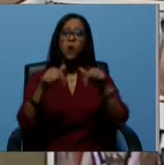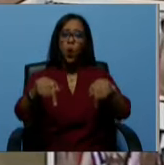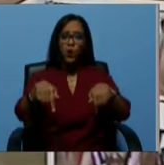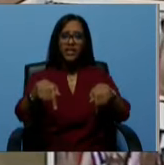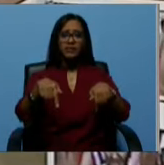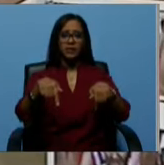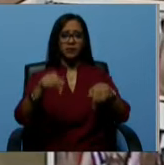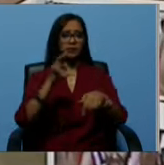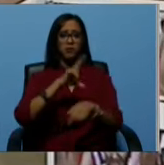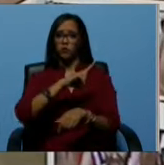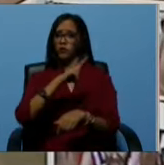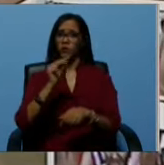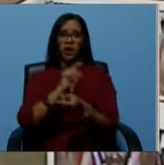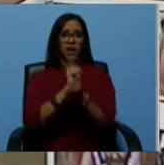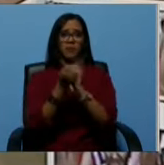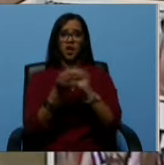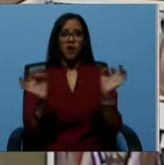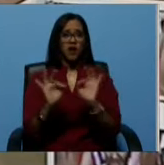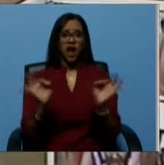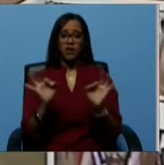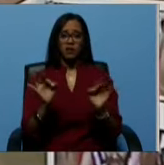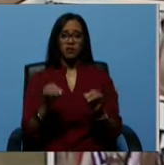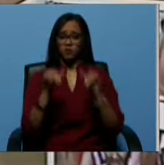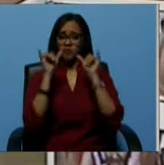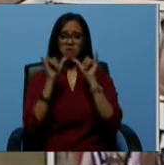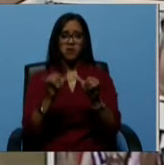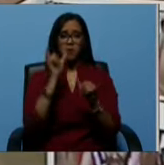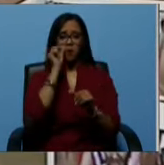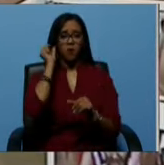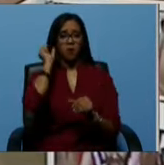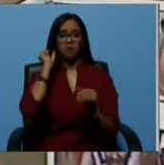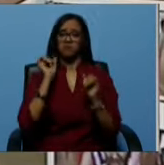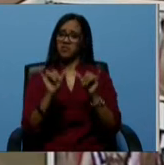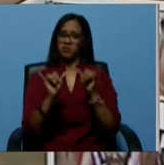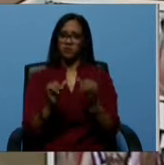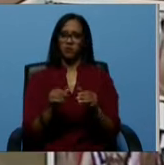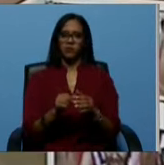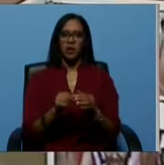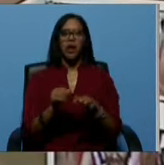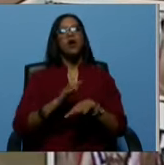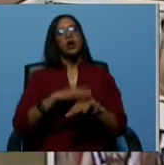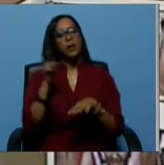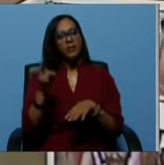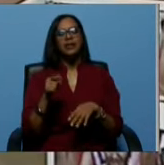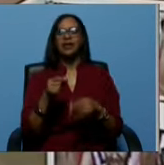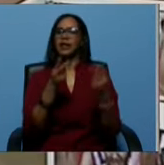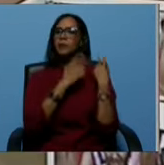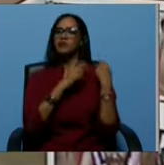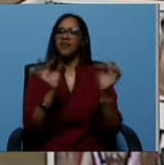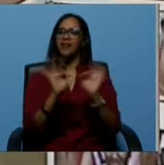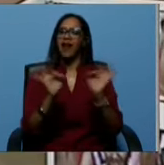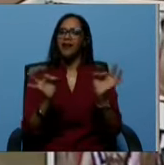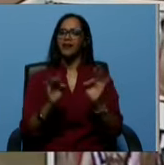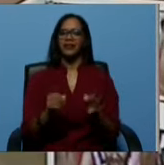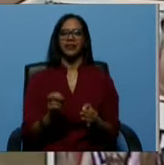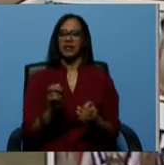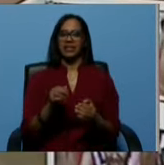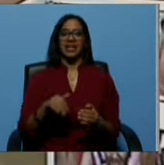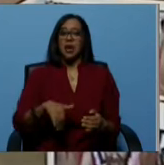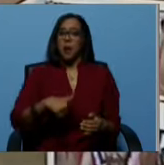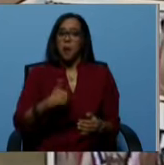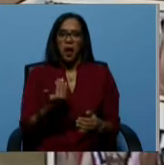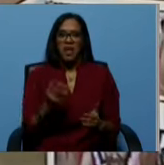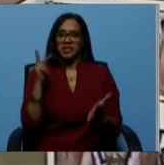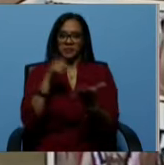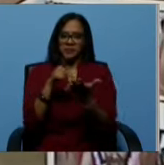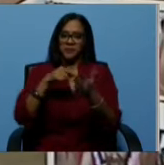No ha cambiado nada, son los mismos, las mismas. Lo que pasa es que ellos son irresponsables, entonces se presentan cada vez que tienen una oportunidad como cero kilómetros